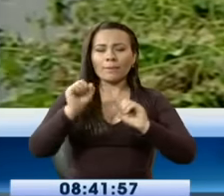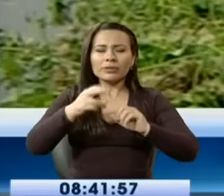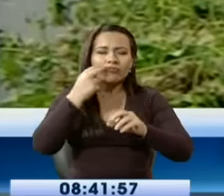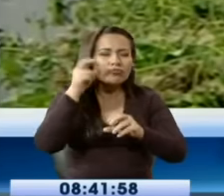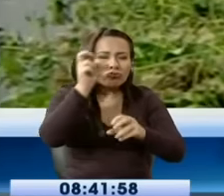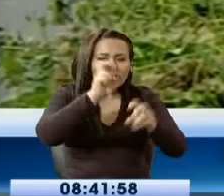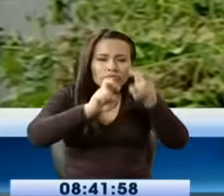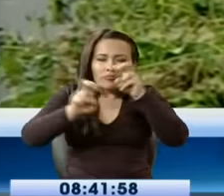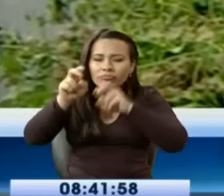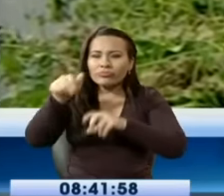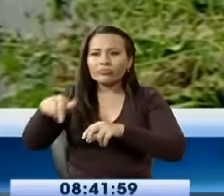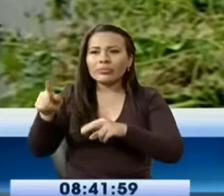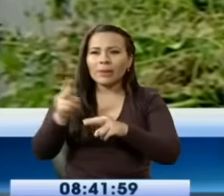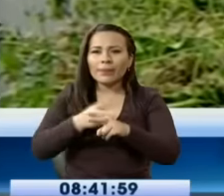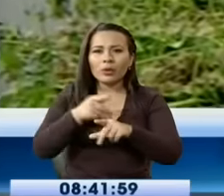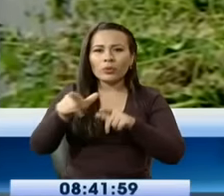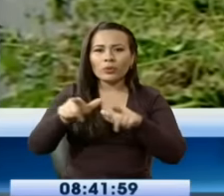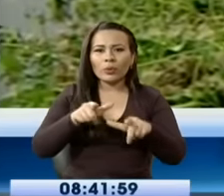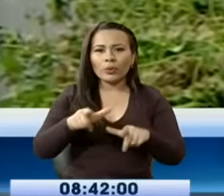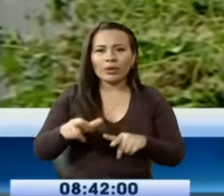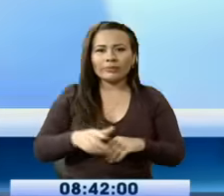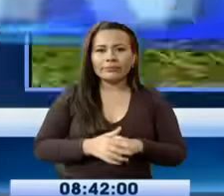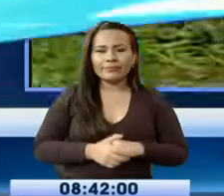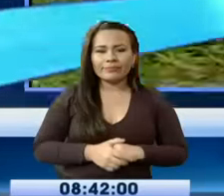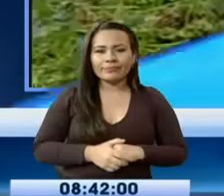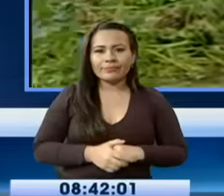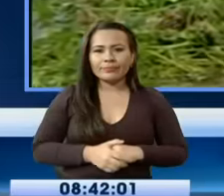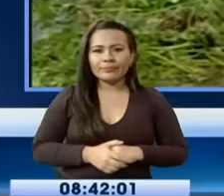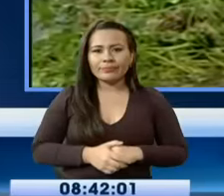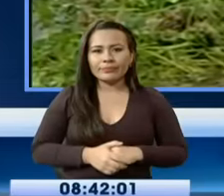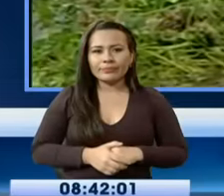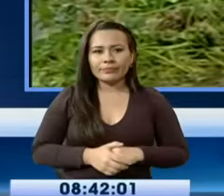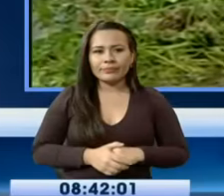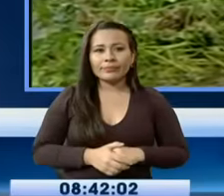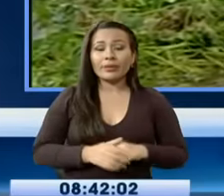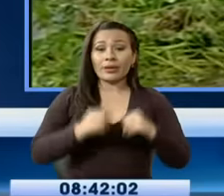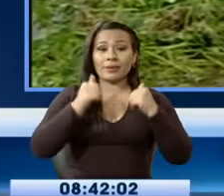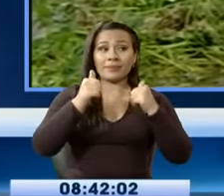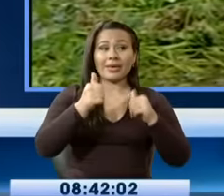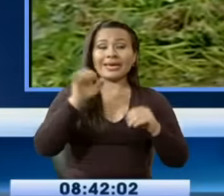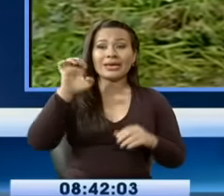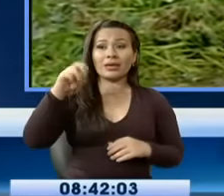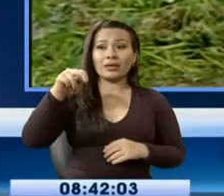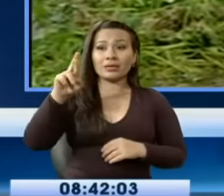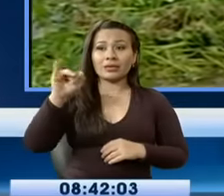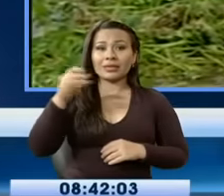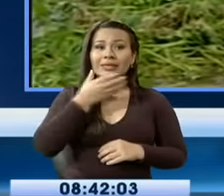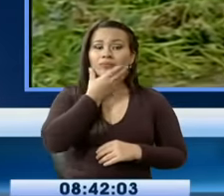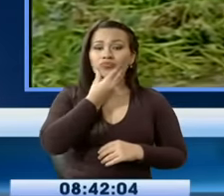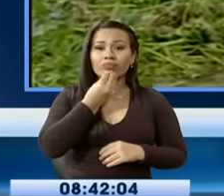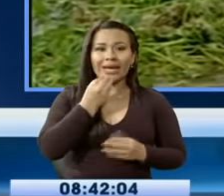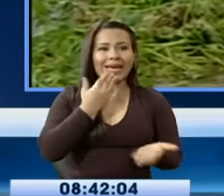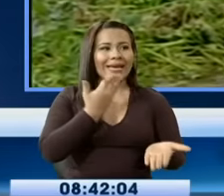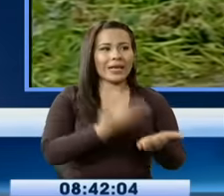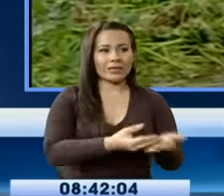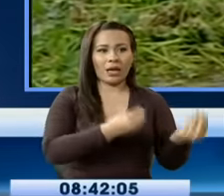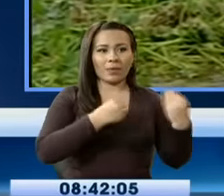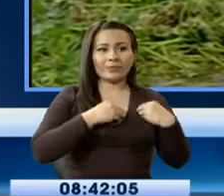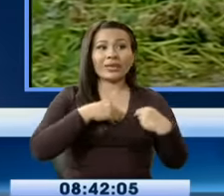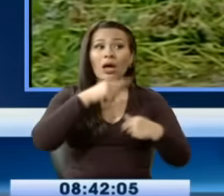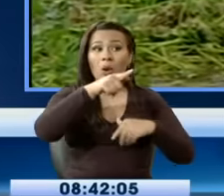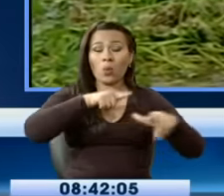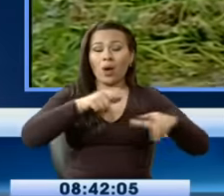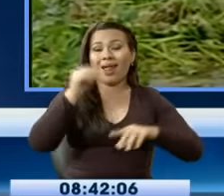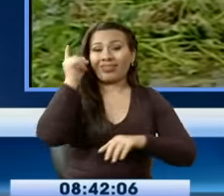minuciosamente el riesgo de la zona. Bien, Enrique. Gracias por la información brindada. La situación allá se